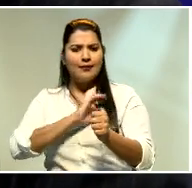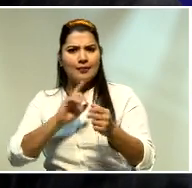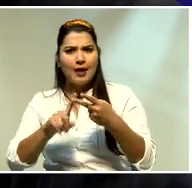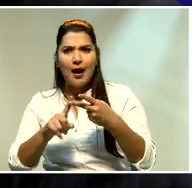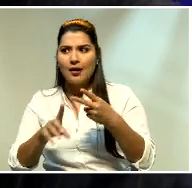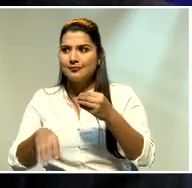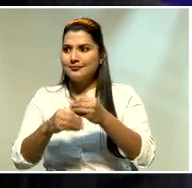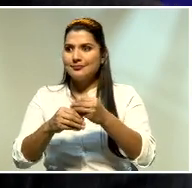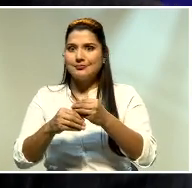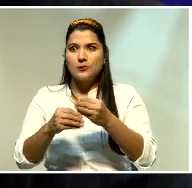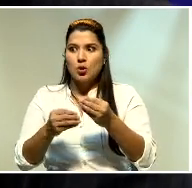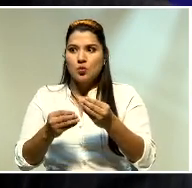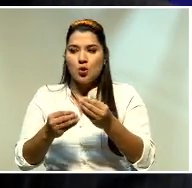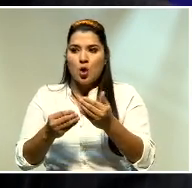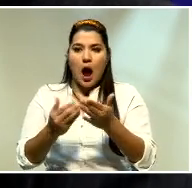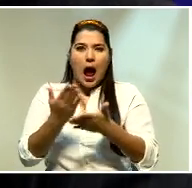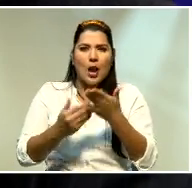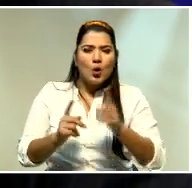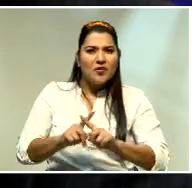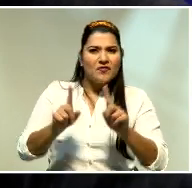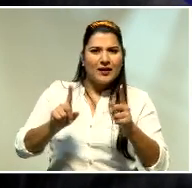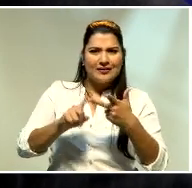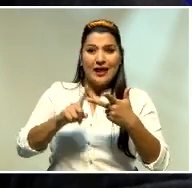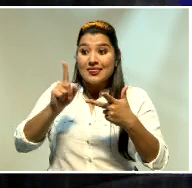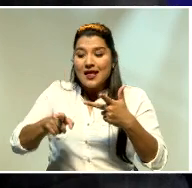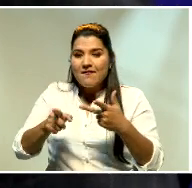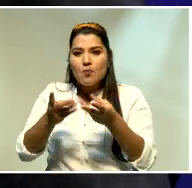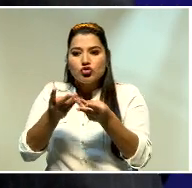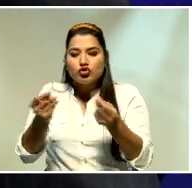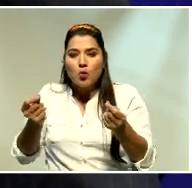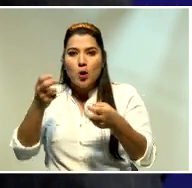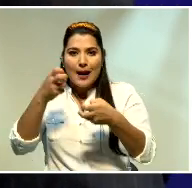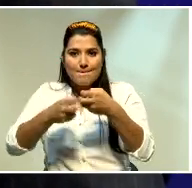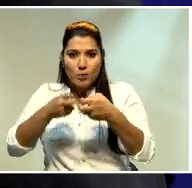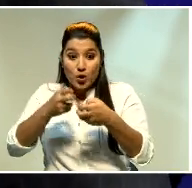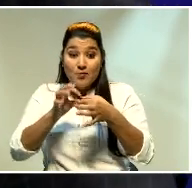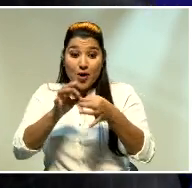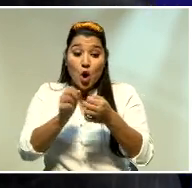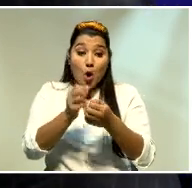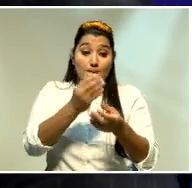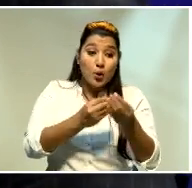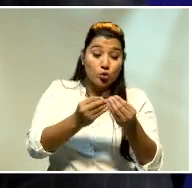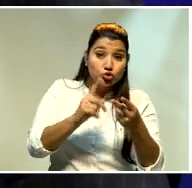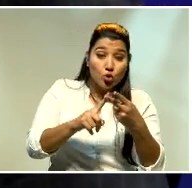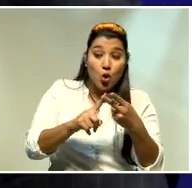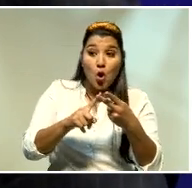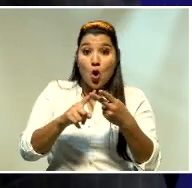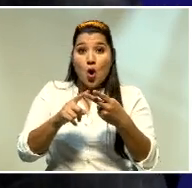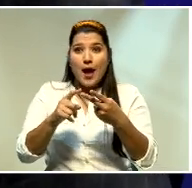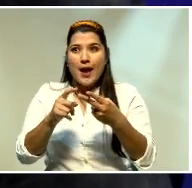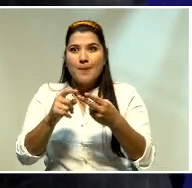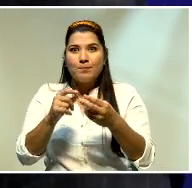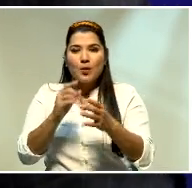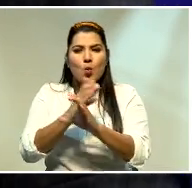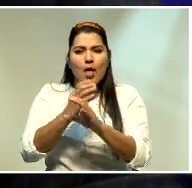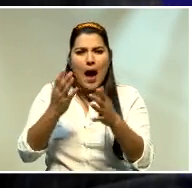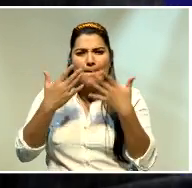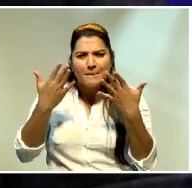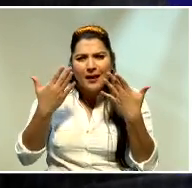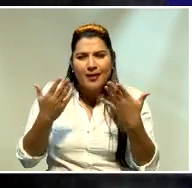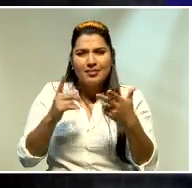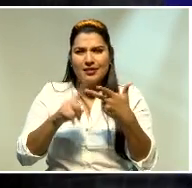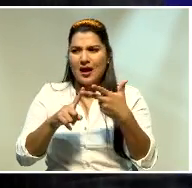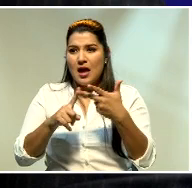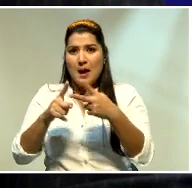agregado, tenemos que resolver la problemática tanto de producción como ambiental con los agroquímicos. Hay mucho el tema del